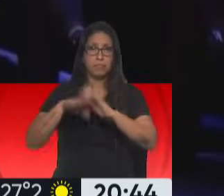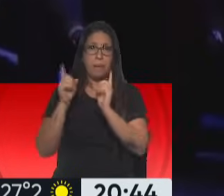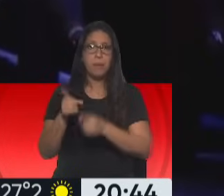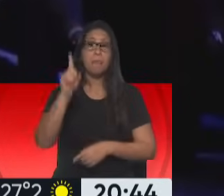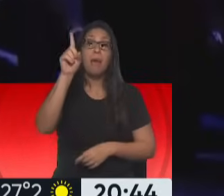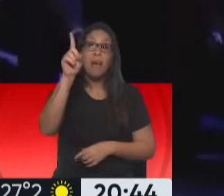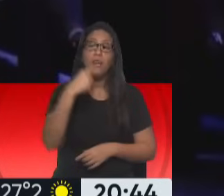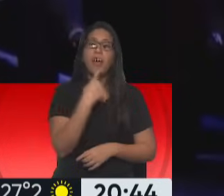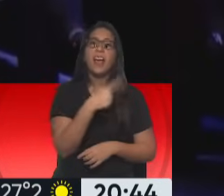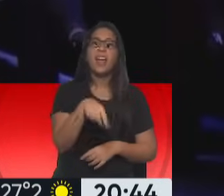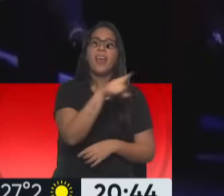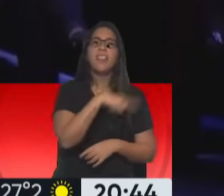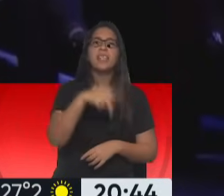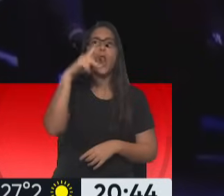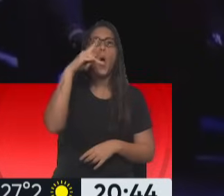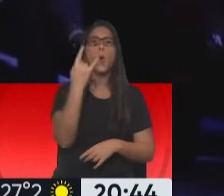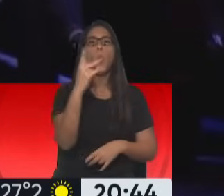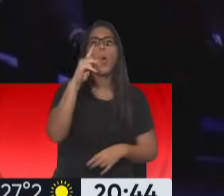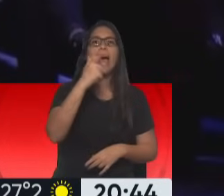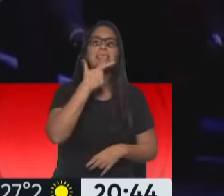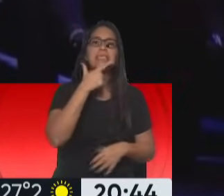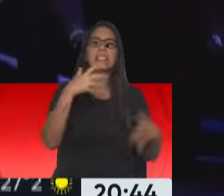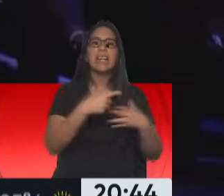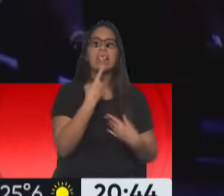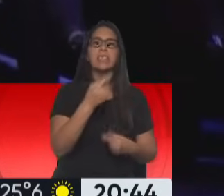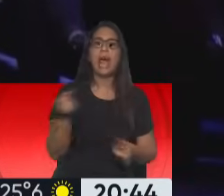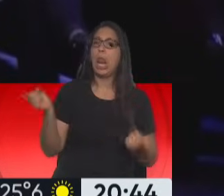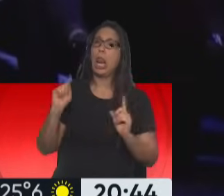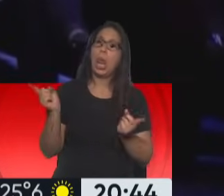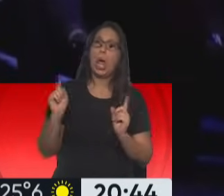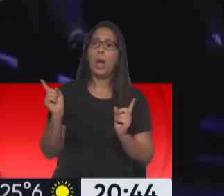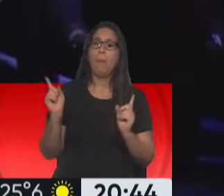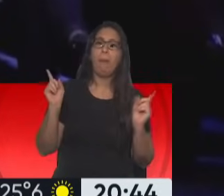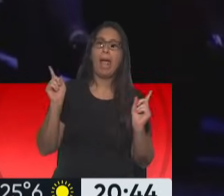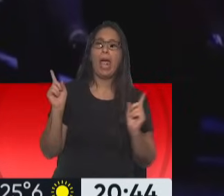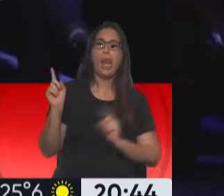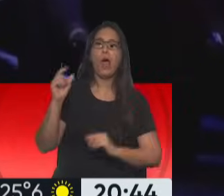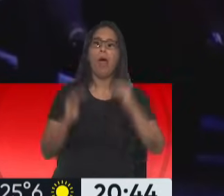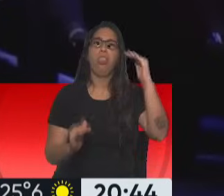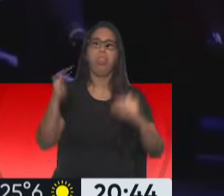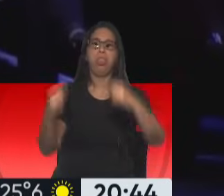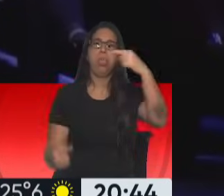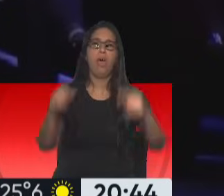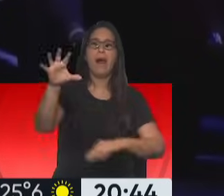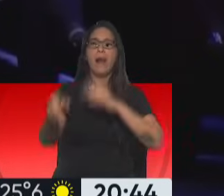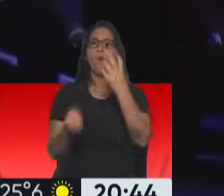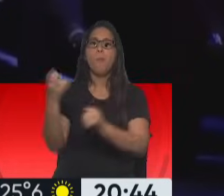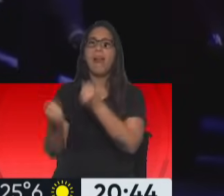lo que dicen los cucas? No, pero la recuperación es heterogénea.